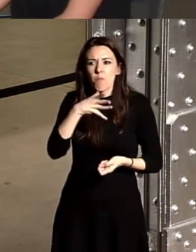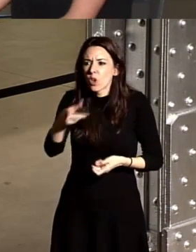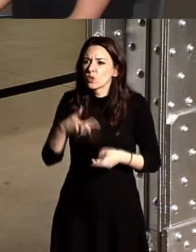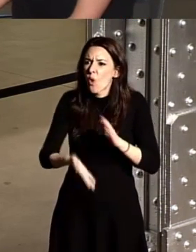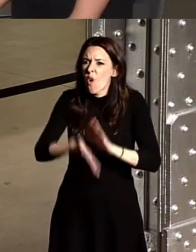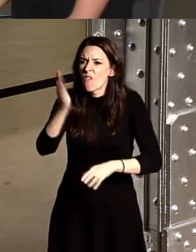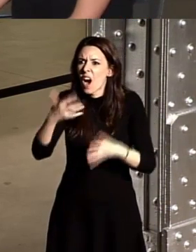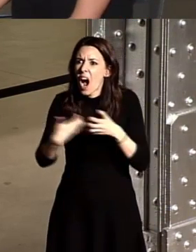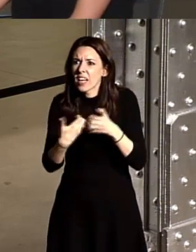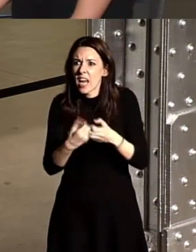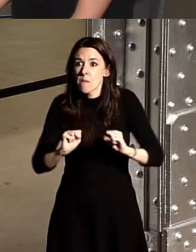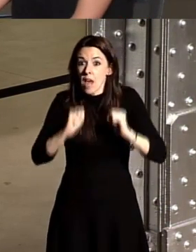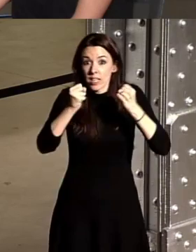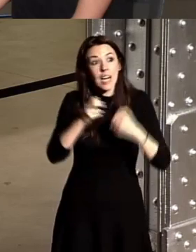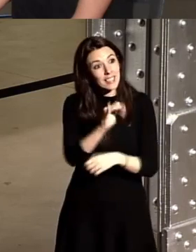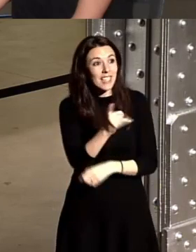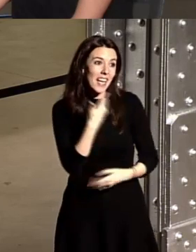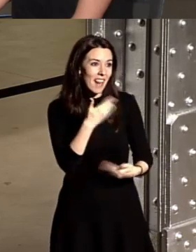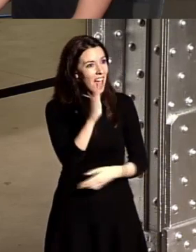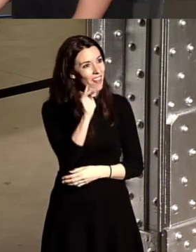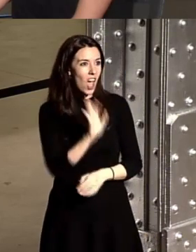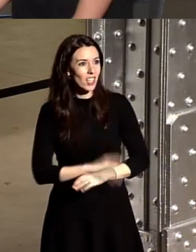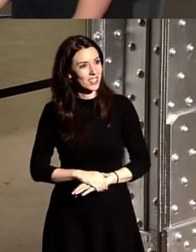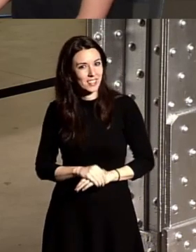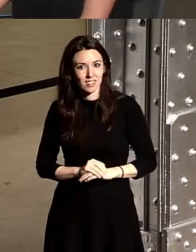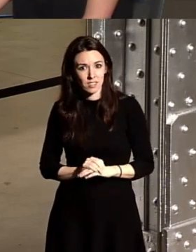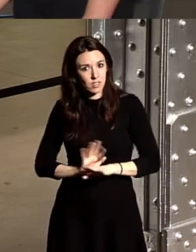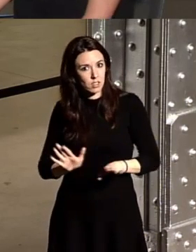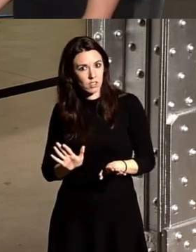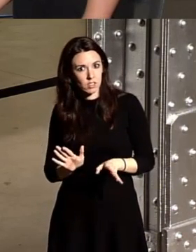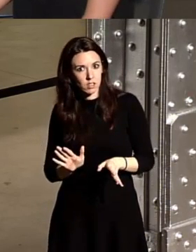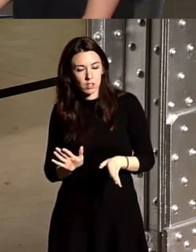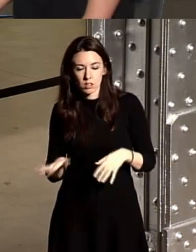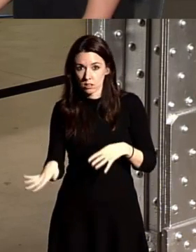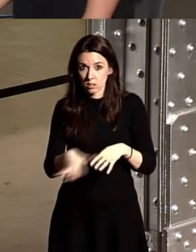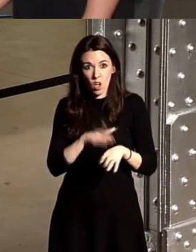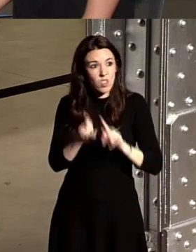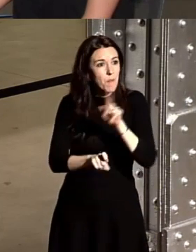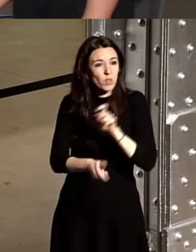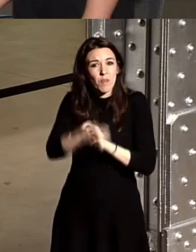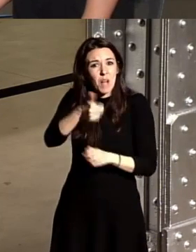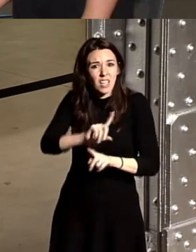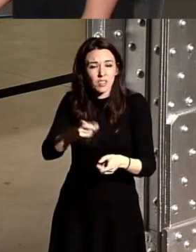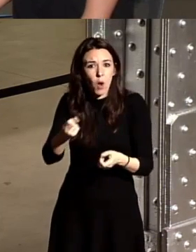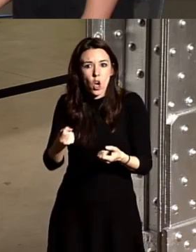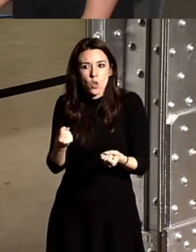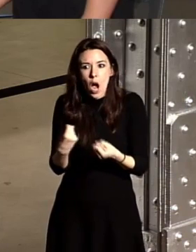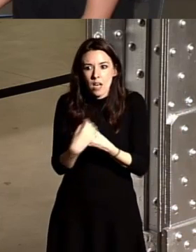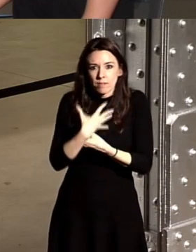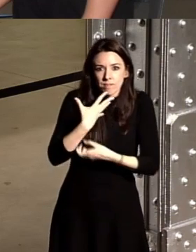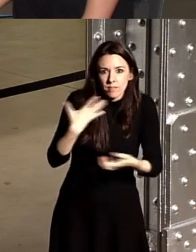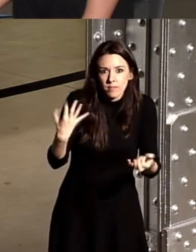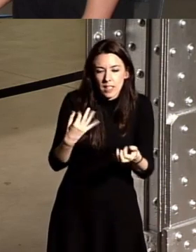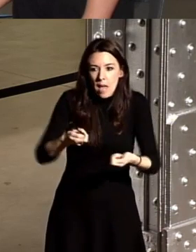¿La adrenalina? Sí, gracias, adiós. Como que no tienes que preguntar más de qué te inspira, qué te importa,